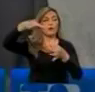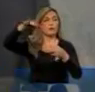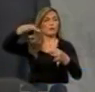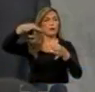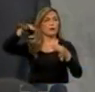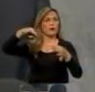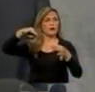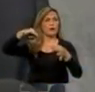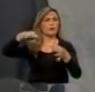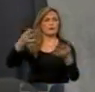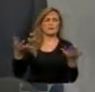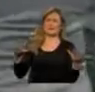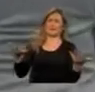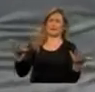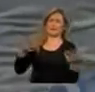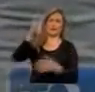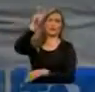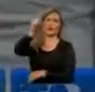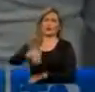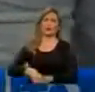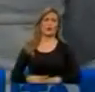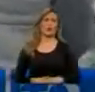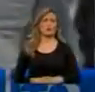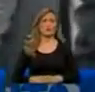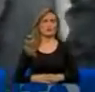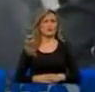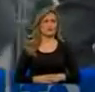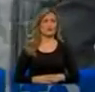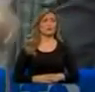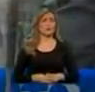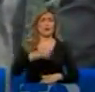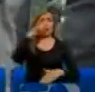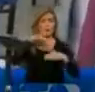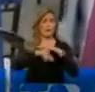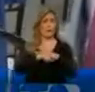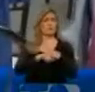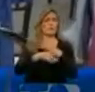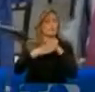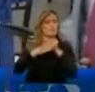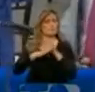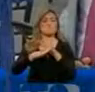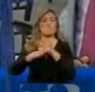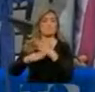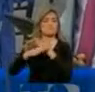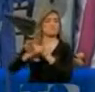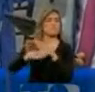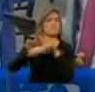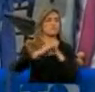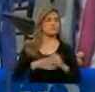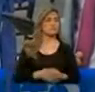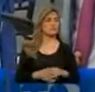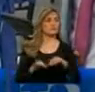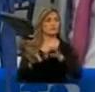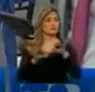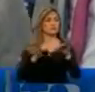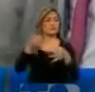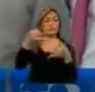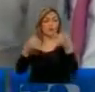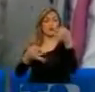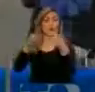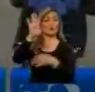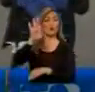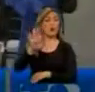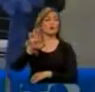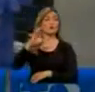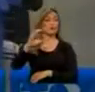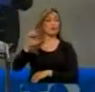Eso no puede ser. Y para él, no ha cesado la interferencia al proceso. Sin embargo, según explica el presidente del Tribunal Contencioso